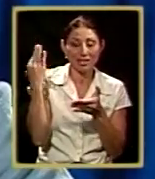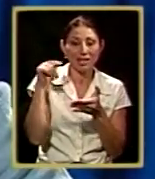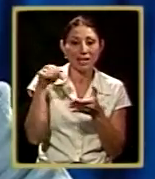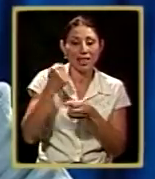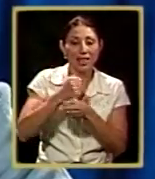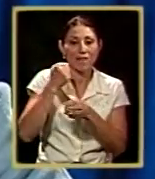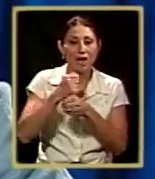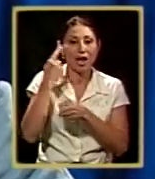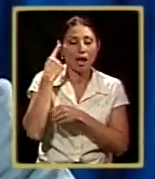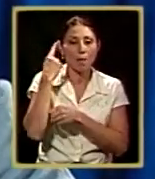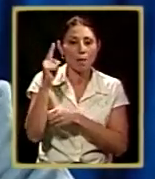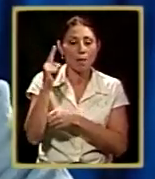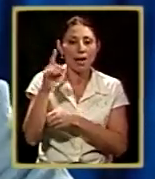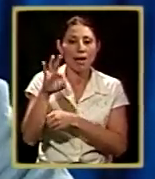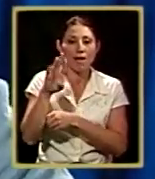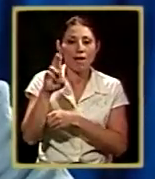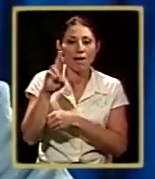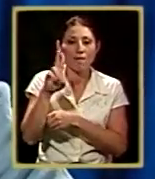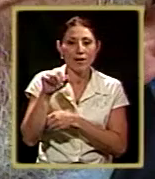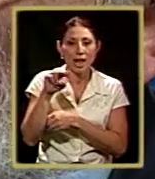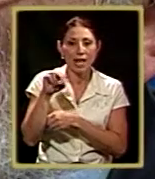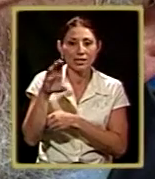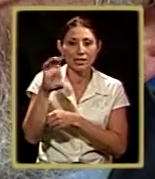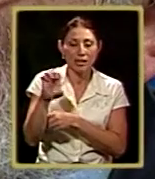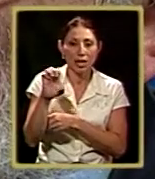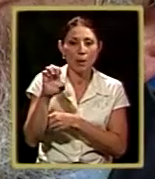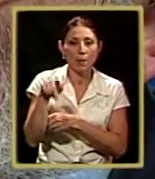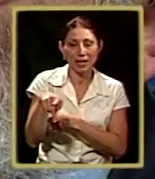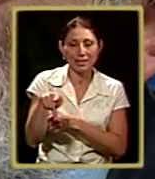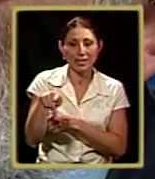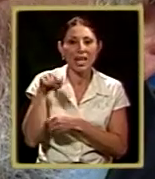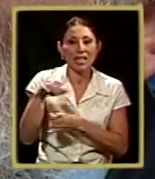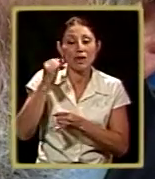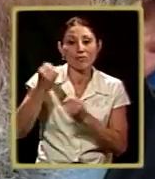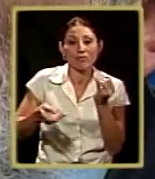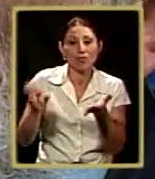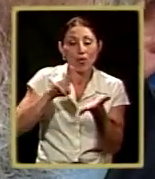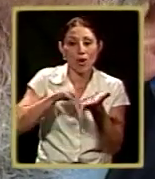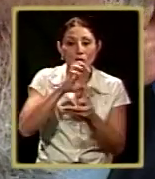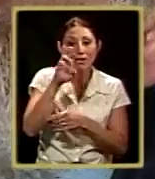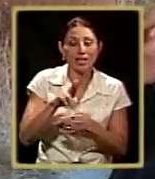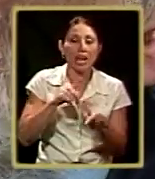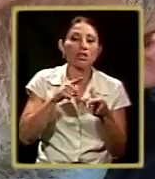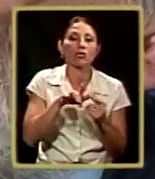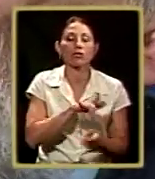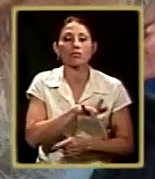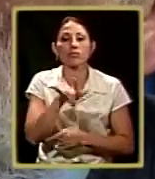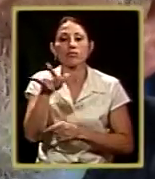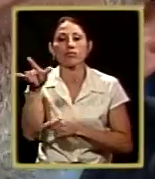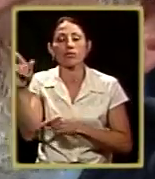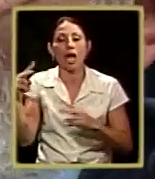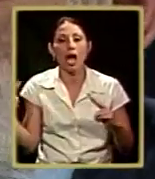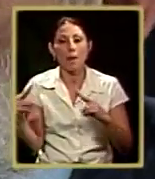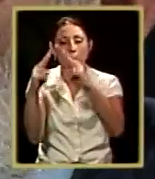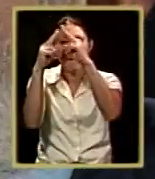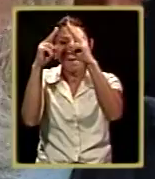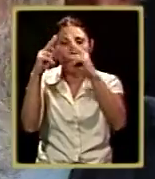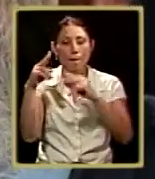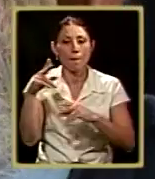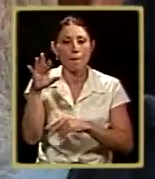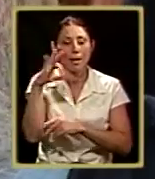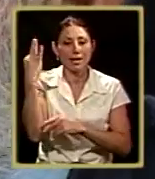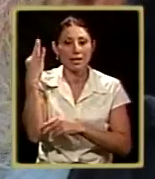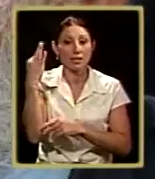para la France Press, se le vencía el contrato en Costa Rica. Entonces tuvimos que devolvernos a París. Además, qué interesante que